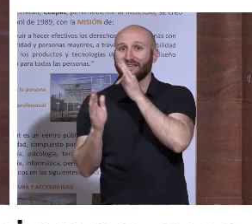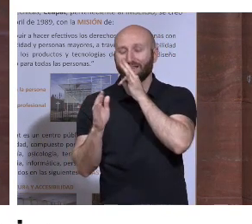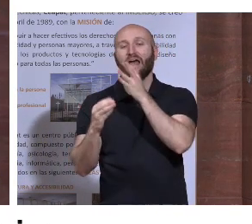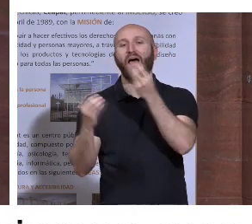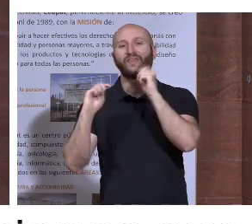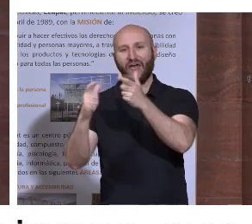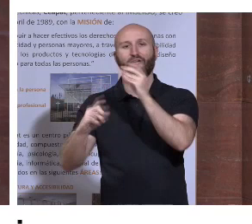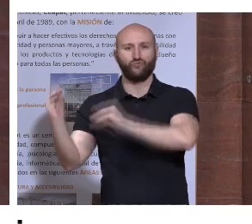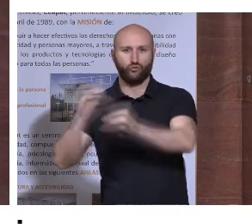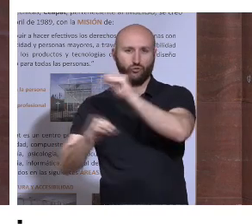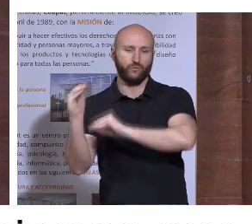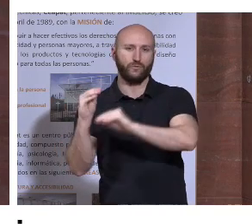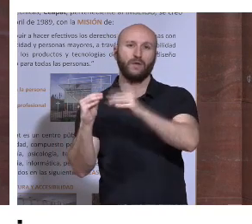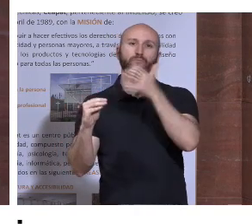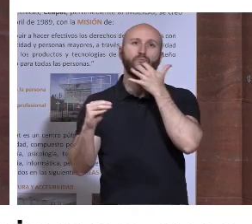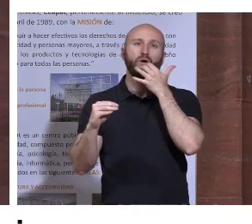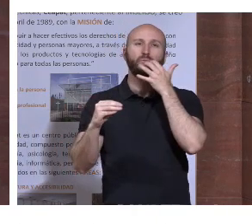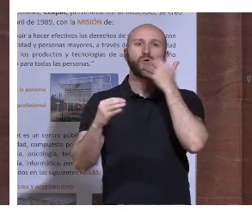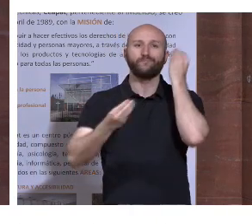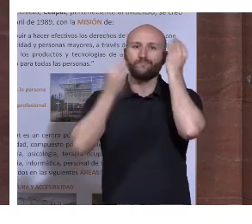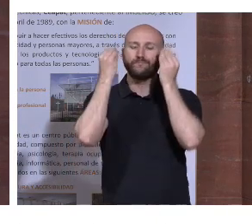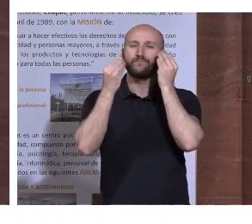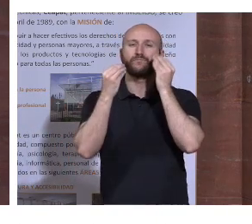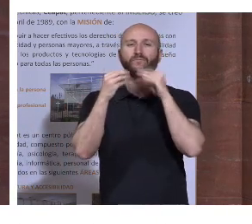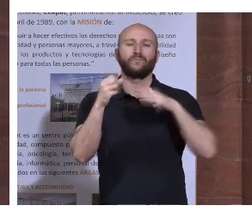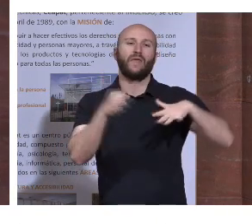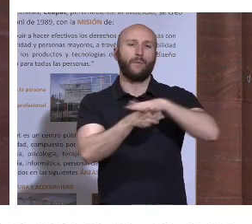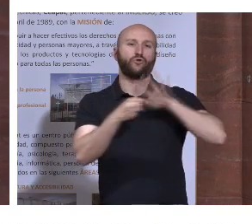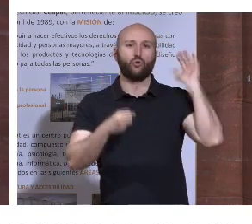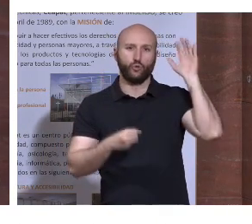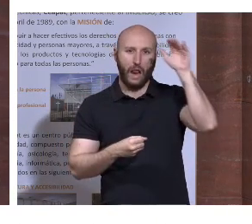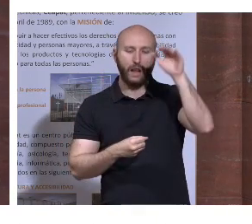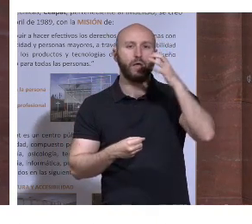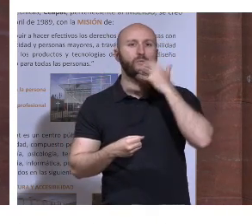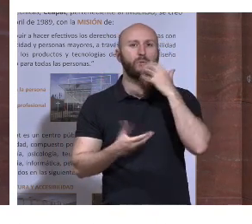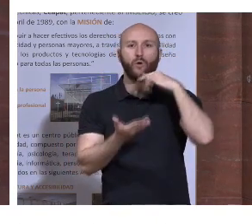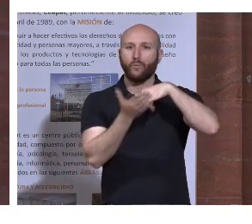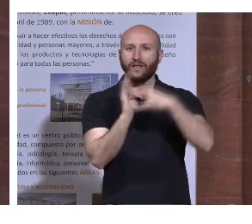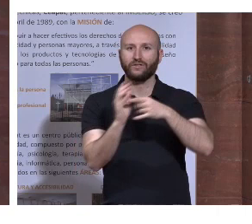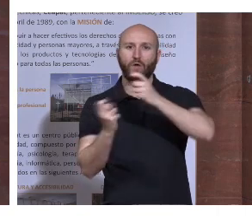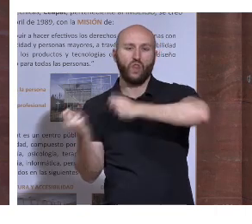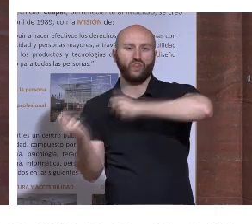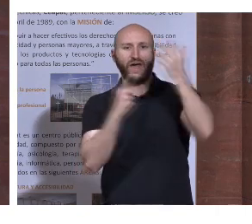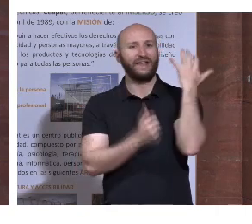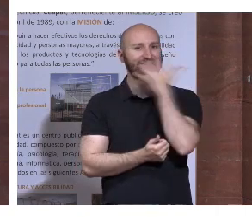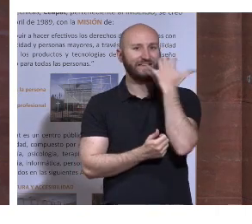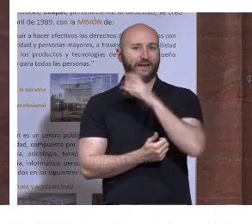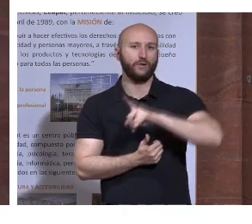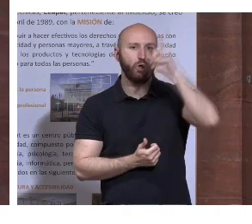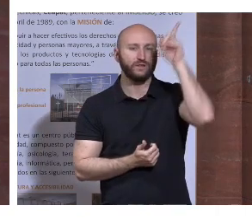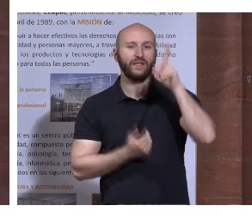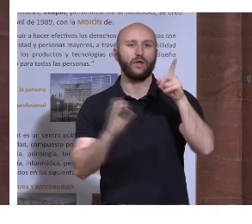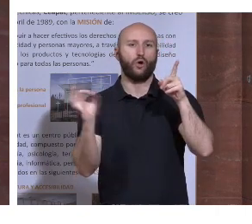planteamos, pues, por ejemplo, pues, en el ámbito rural, como han sido proyectos que se han llevado en la Sierra Norte, o cuando